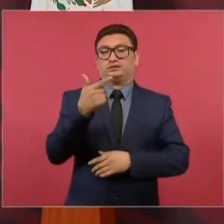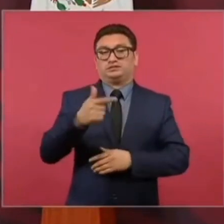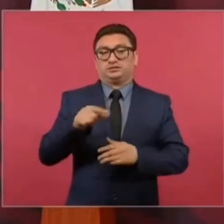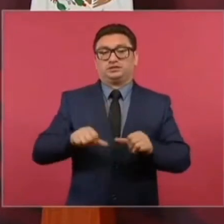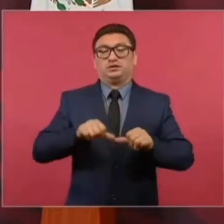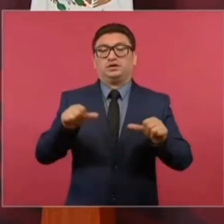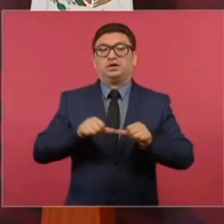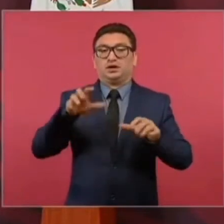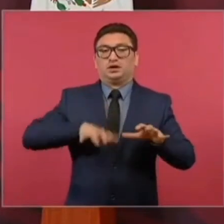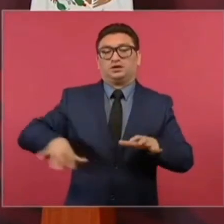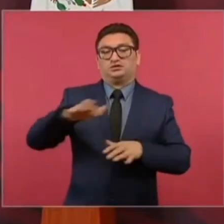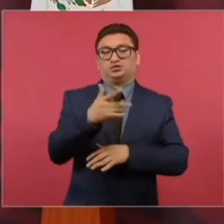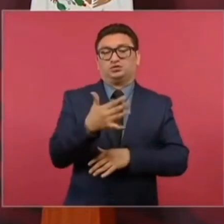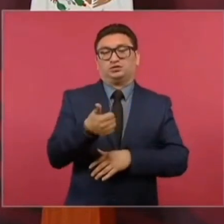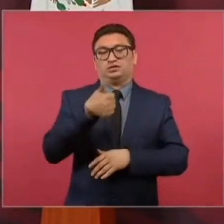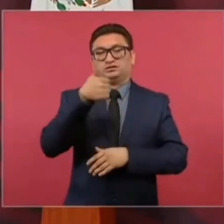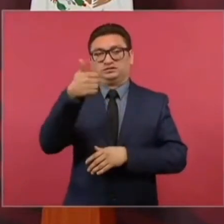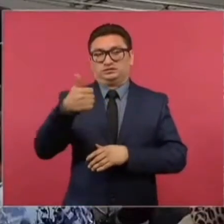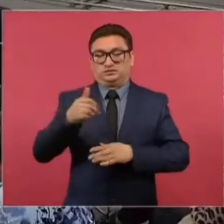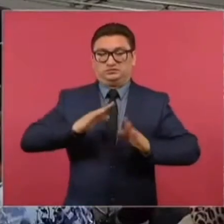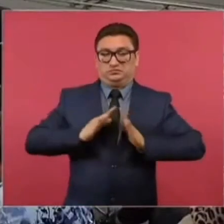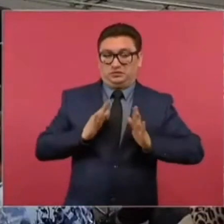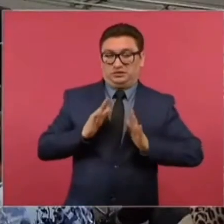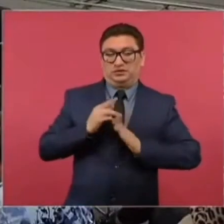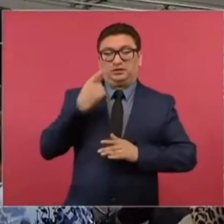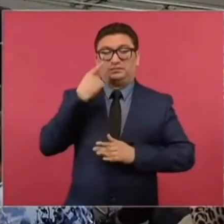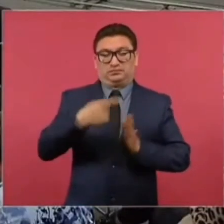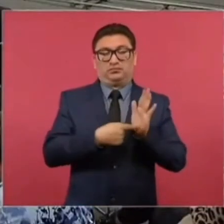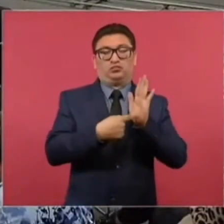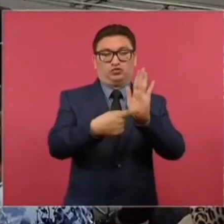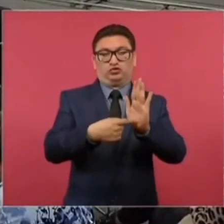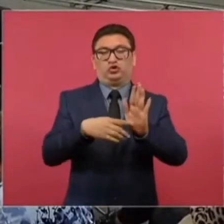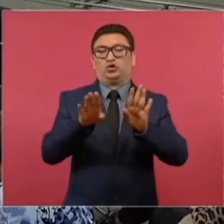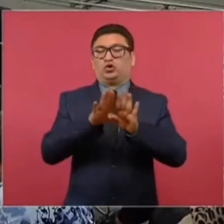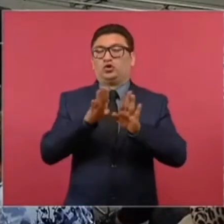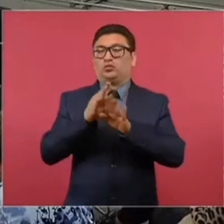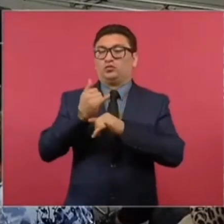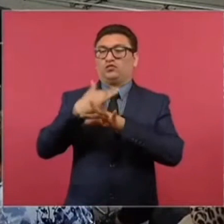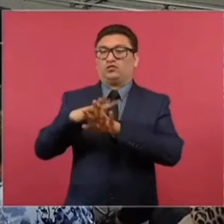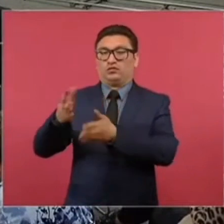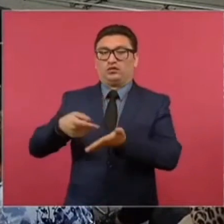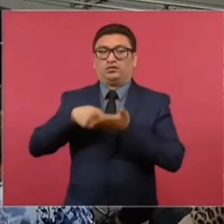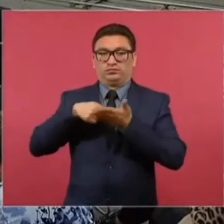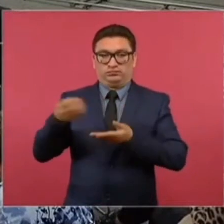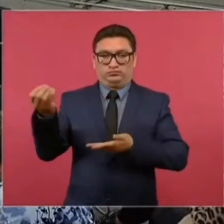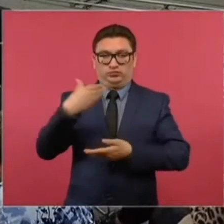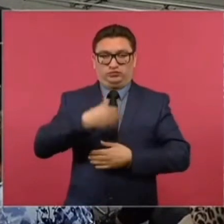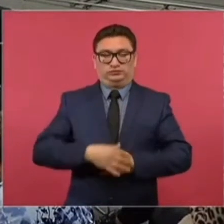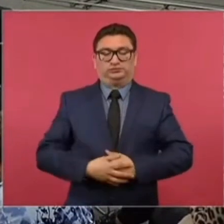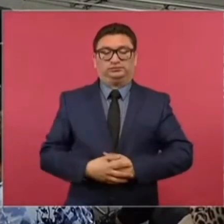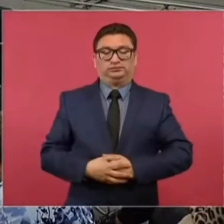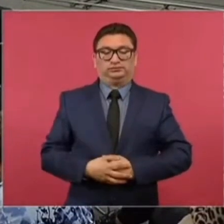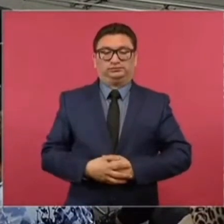Militar y el 56 Batallón de Infantería. Aquí le presentamos imágenes que fueron enviadas a este noticiario.